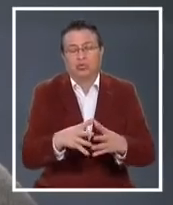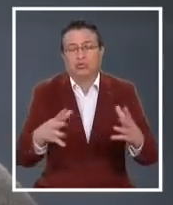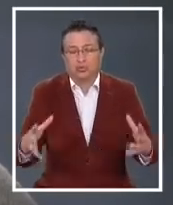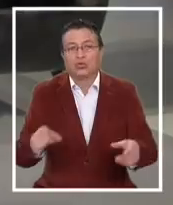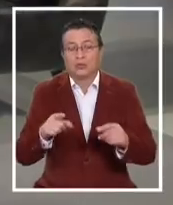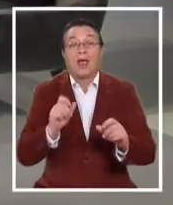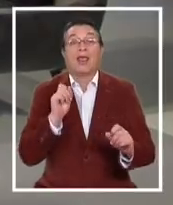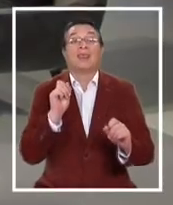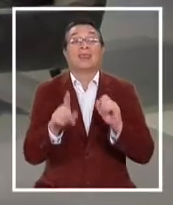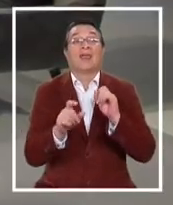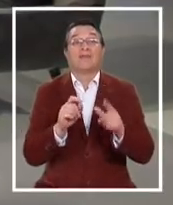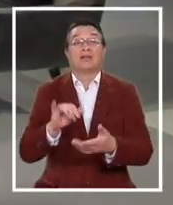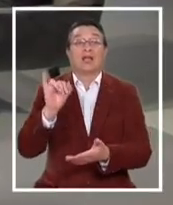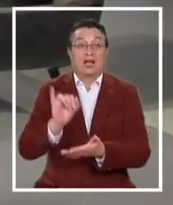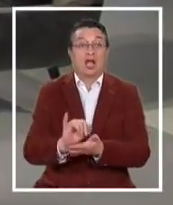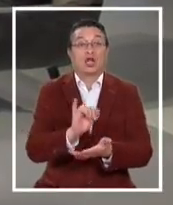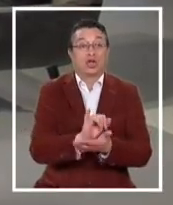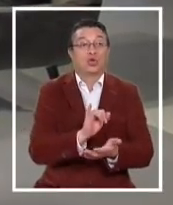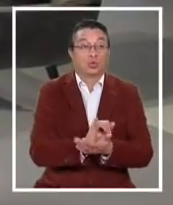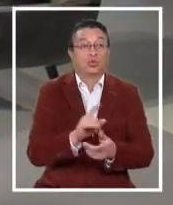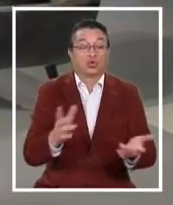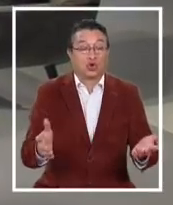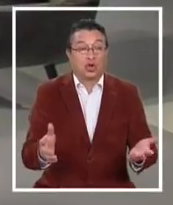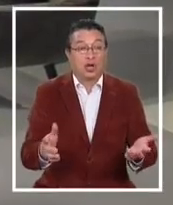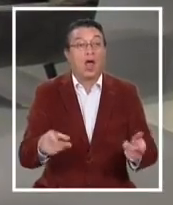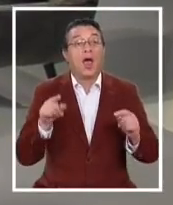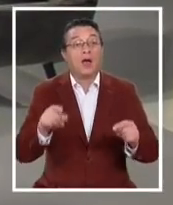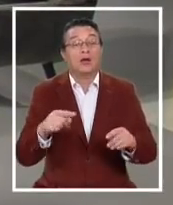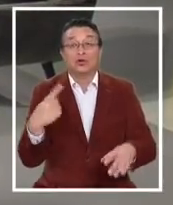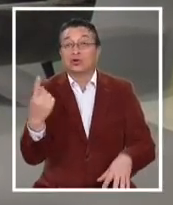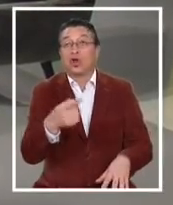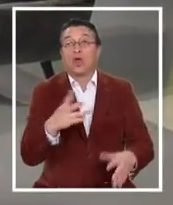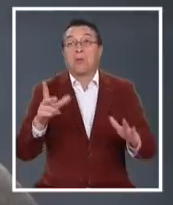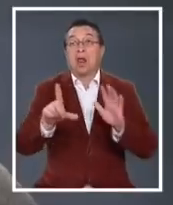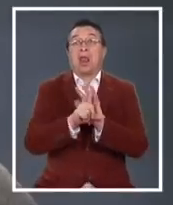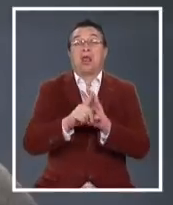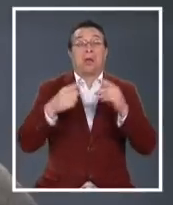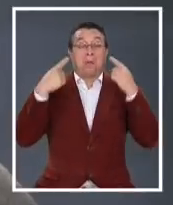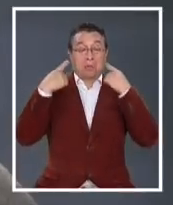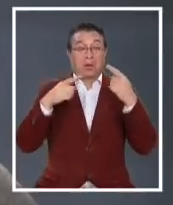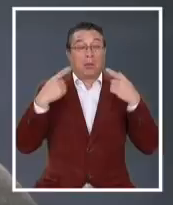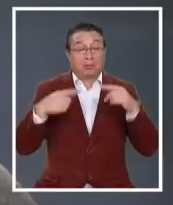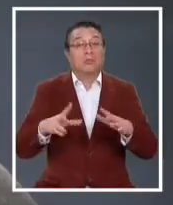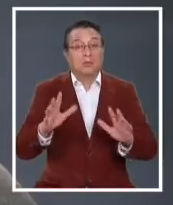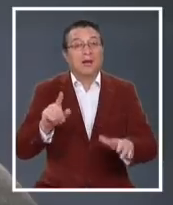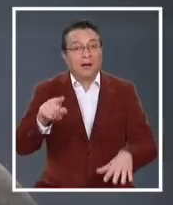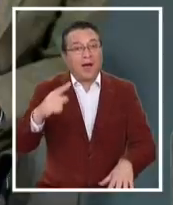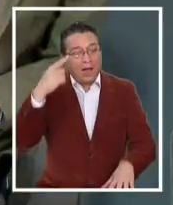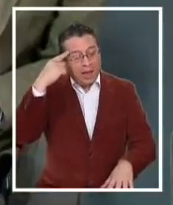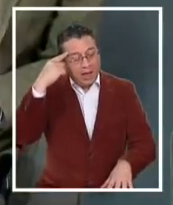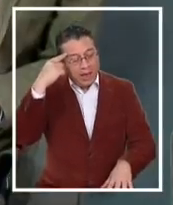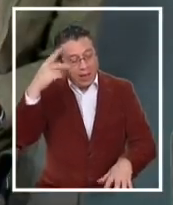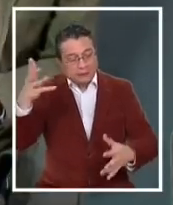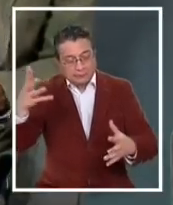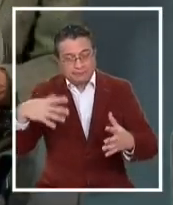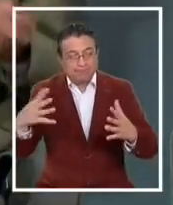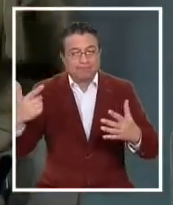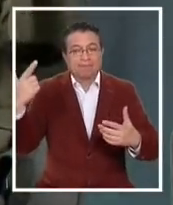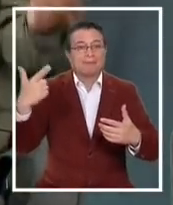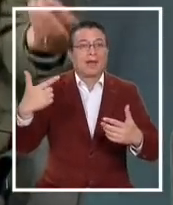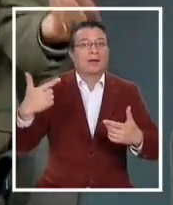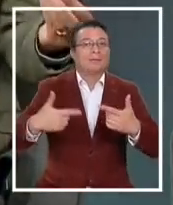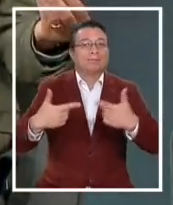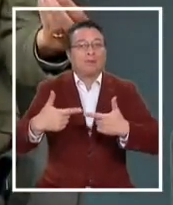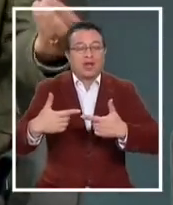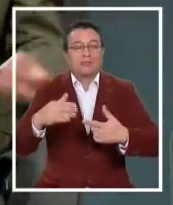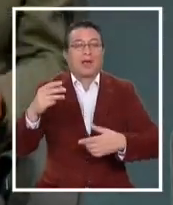para defender la institucionalidad. El imperio de la ley aquí no le importa a nadie. Ahí probablemente está el límite ideológico de un sector y otro, que